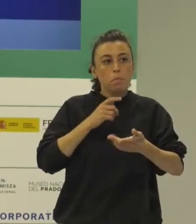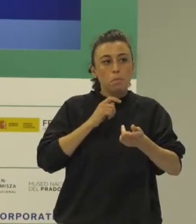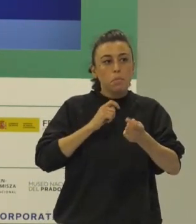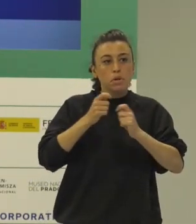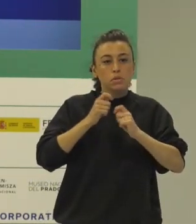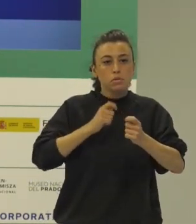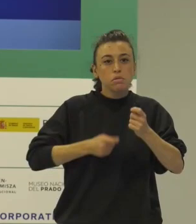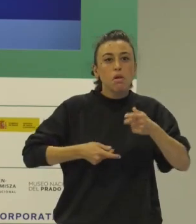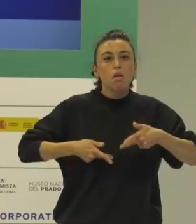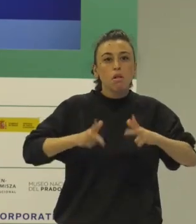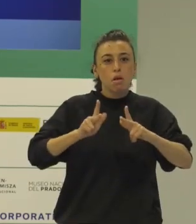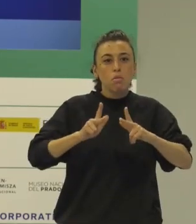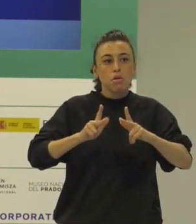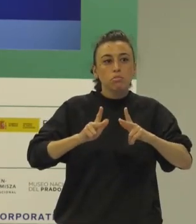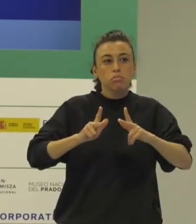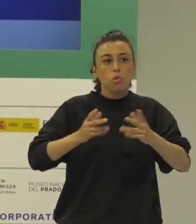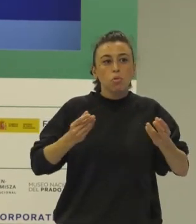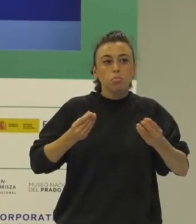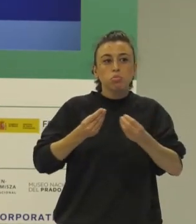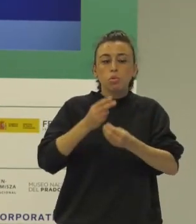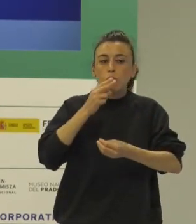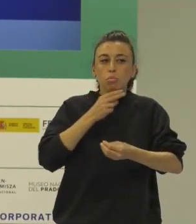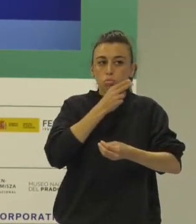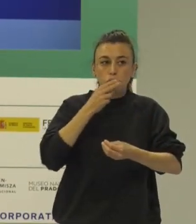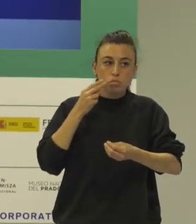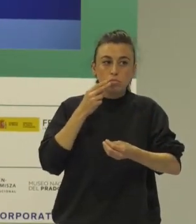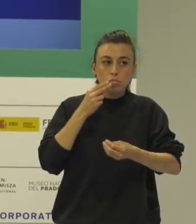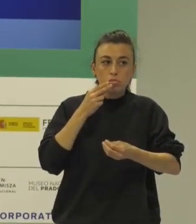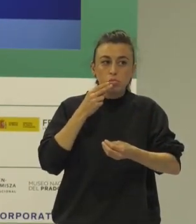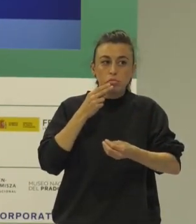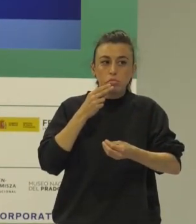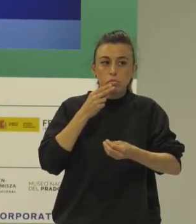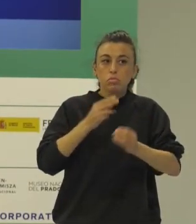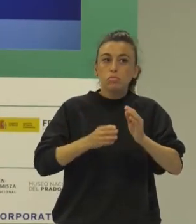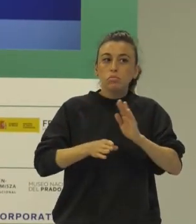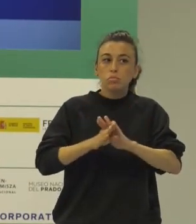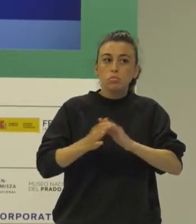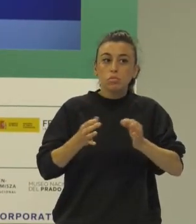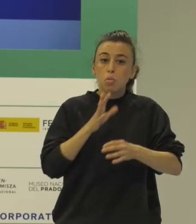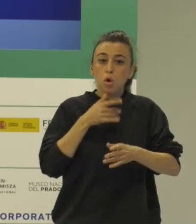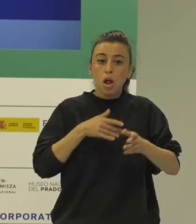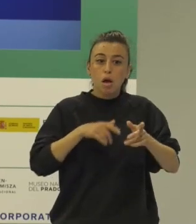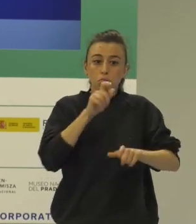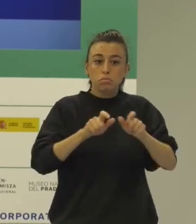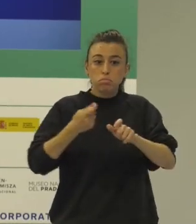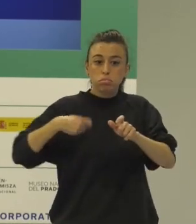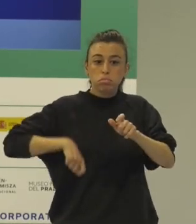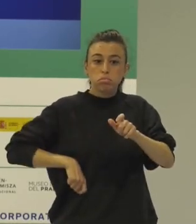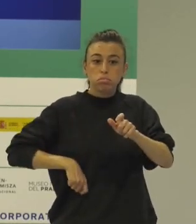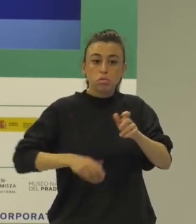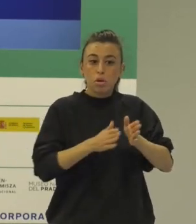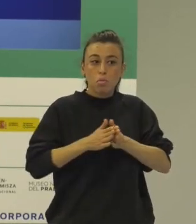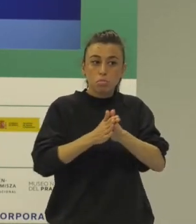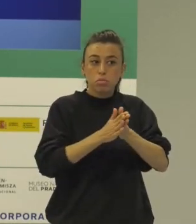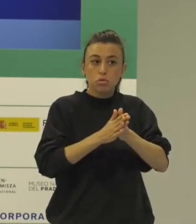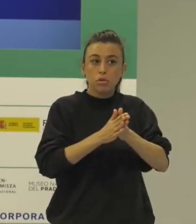no se compra. Porque tal vez los que hemos abandonado, o los colegas que han abandonado la profesión en Nicaragua, ha sido por las